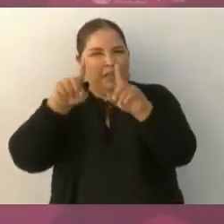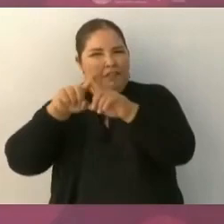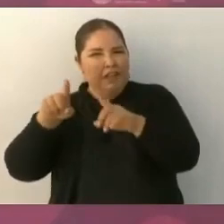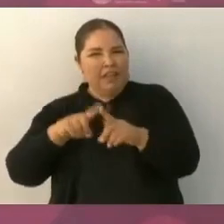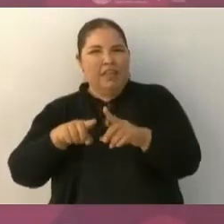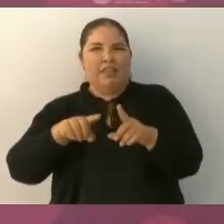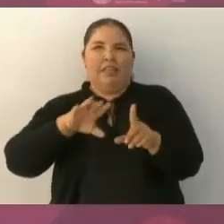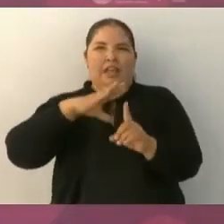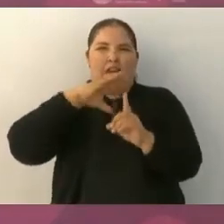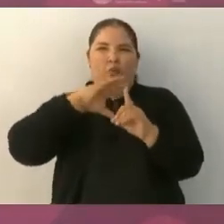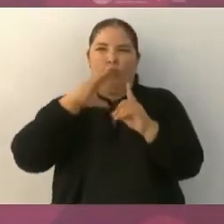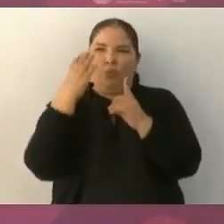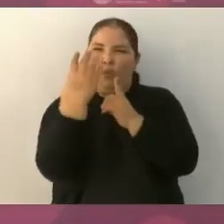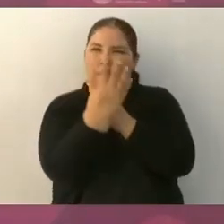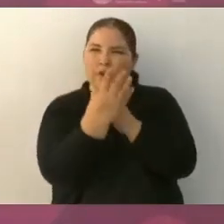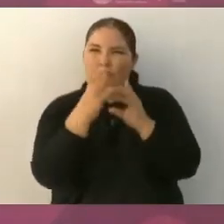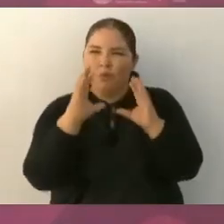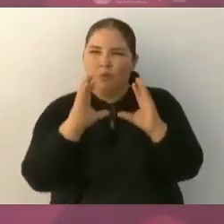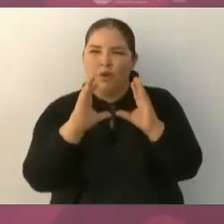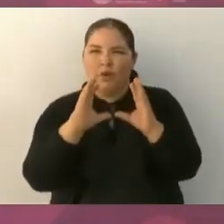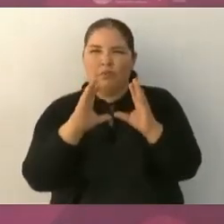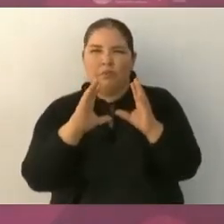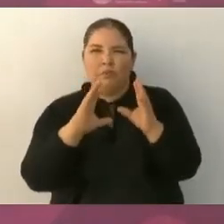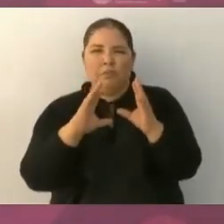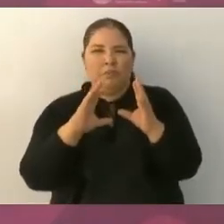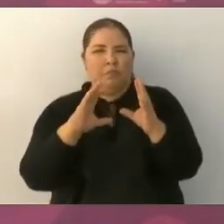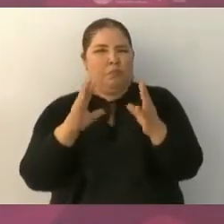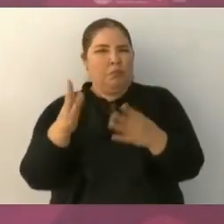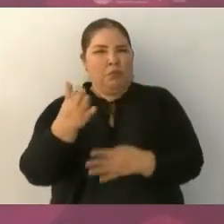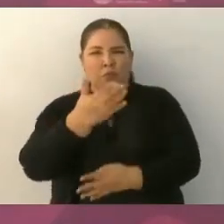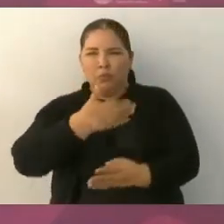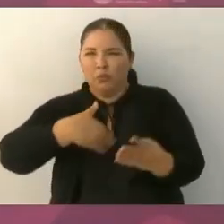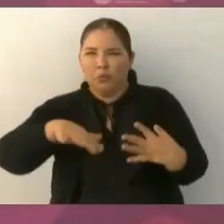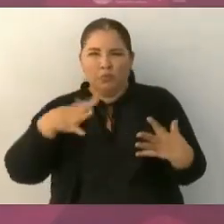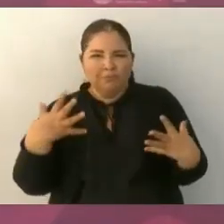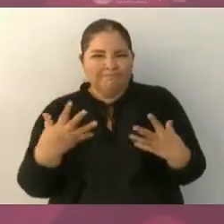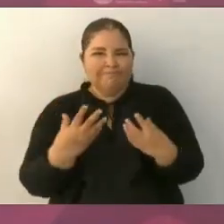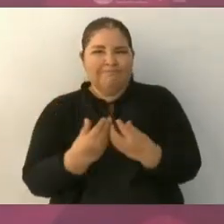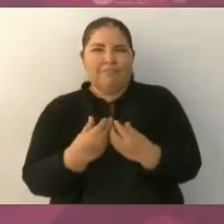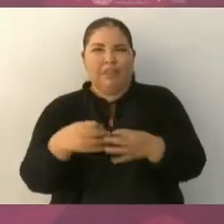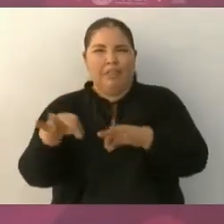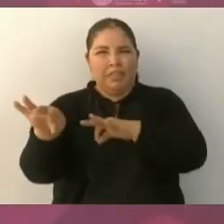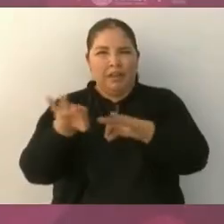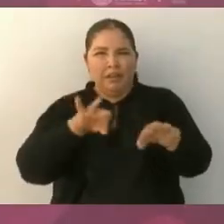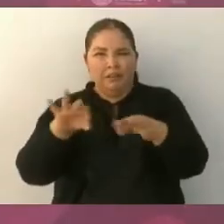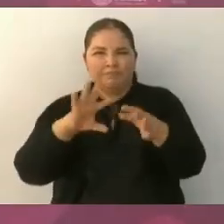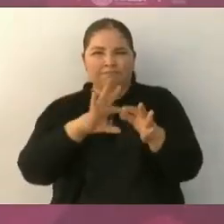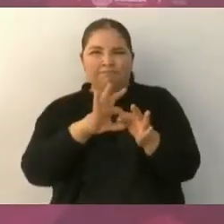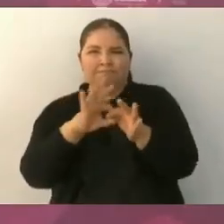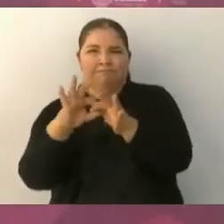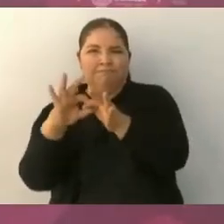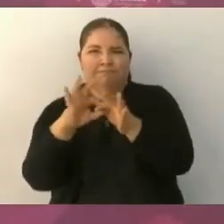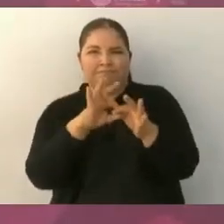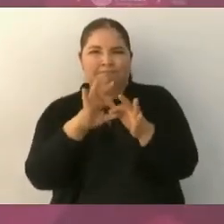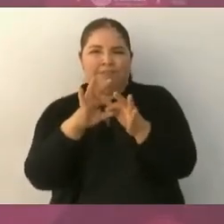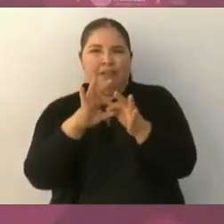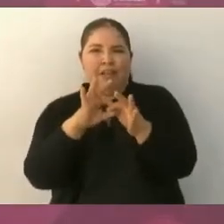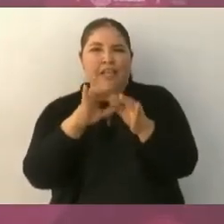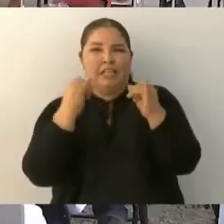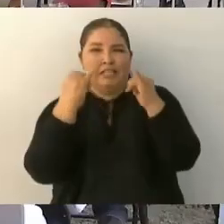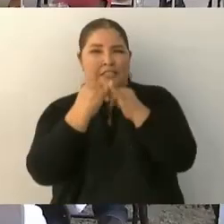ambiental, etcétera, etcétera. Pero en todo momento trabajamos coordinadamente,